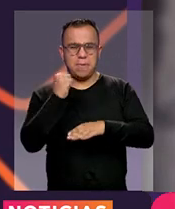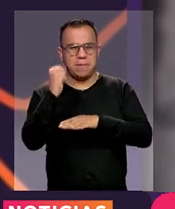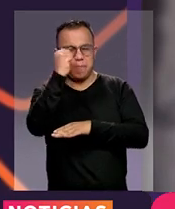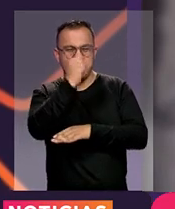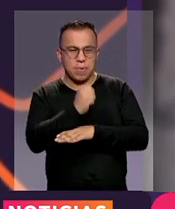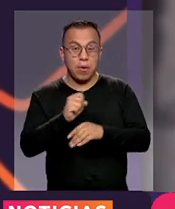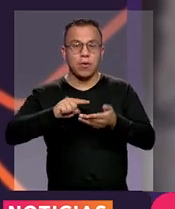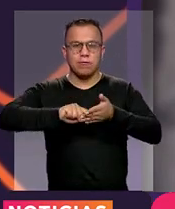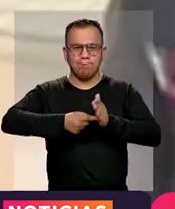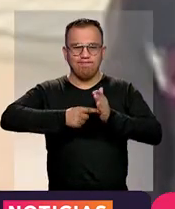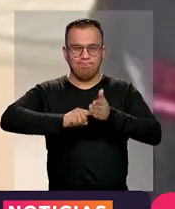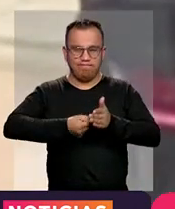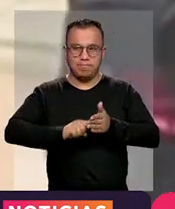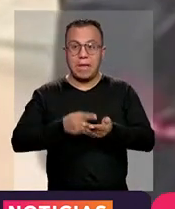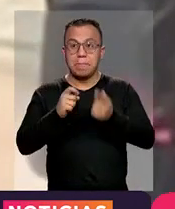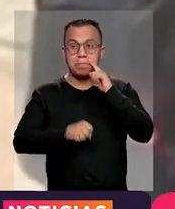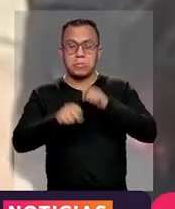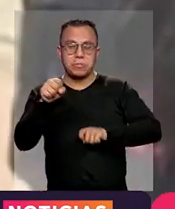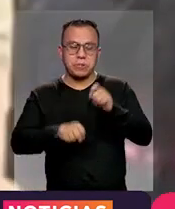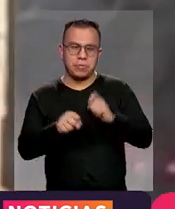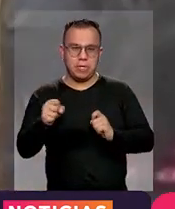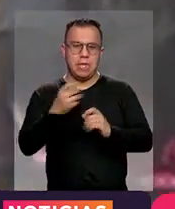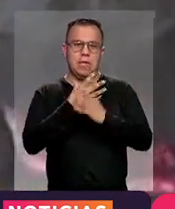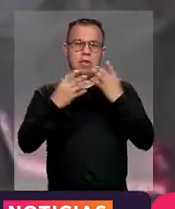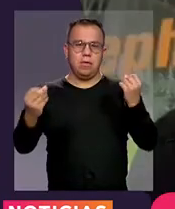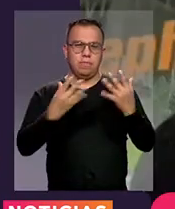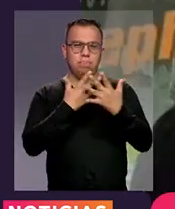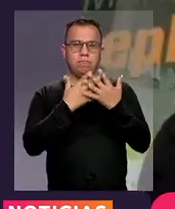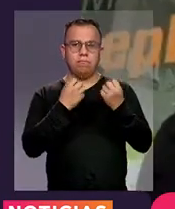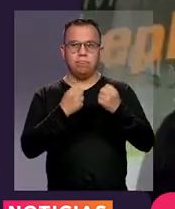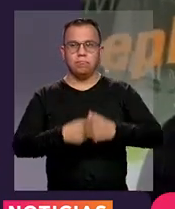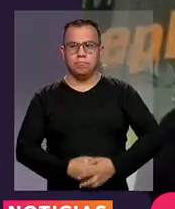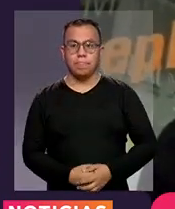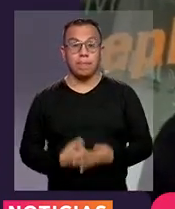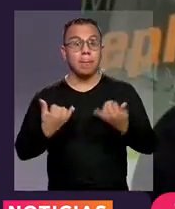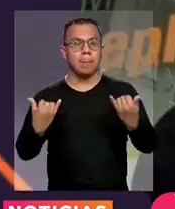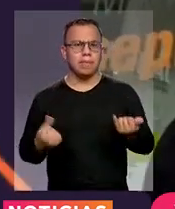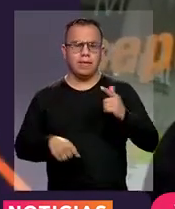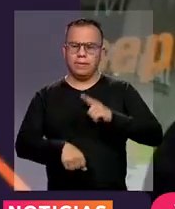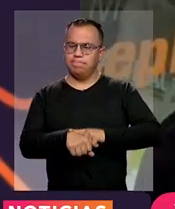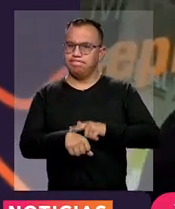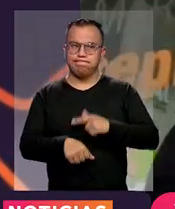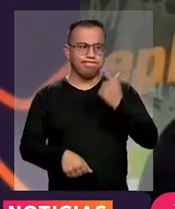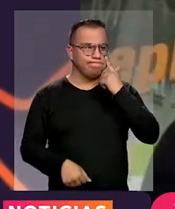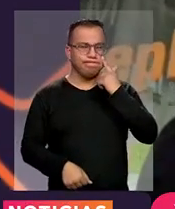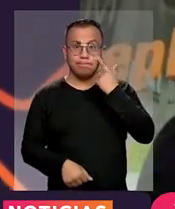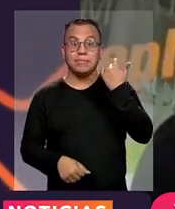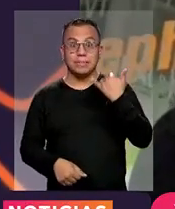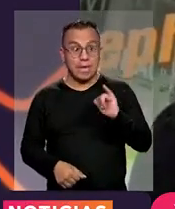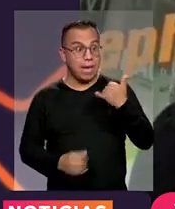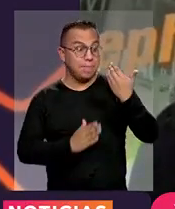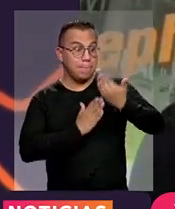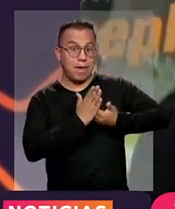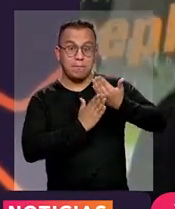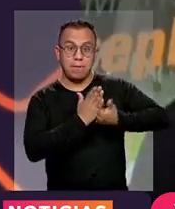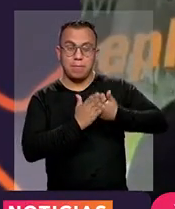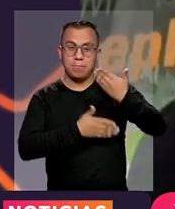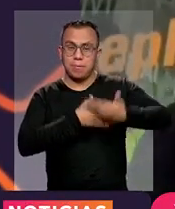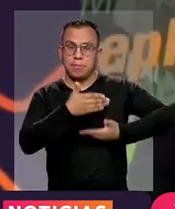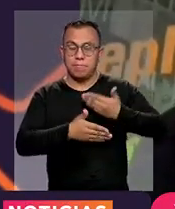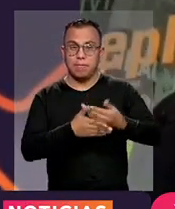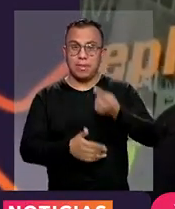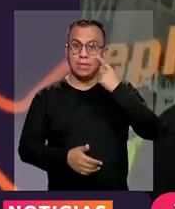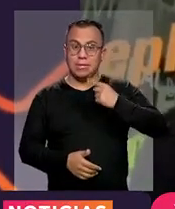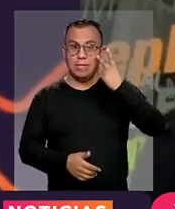heridas con un destornillador podría salir de su lugar de reclusión. Este es el momento en que, pese a que ya los términos se dicen en